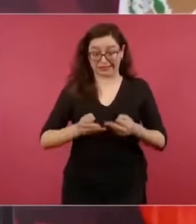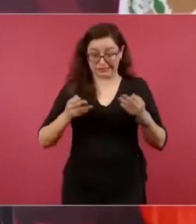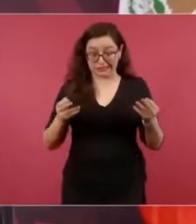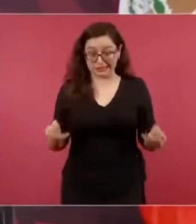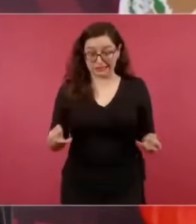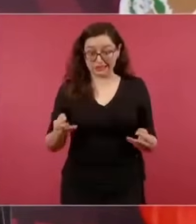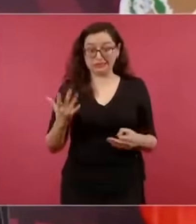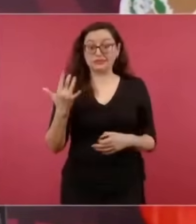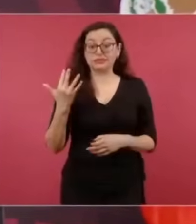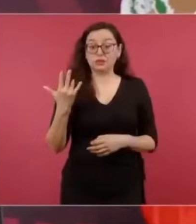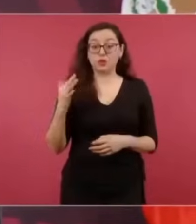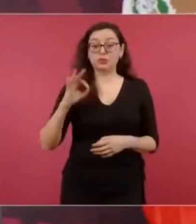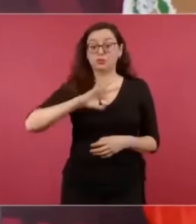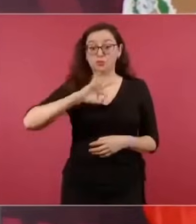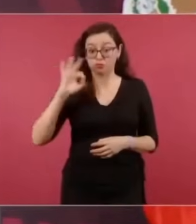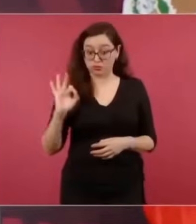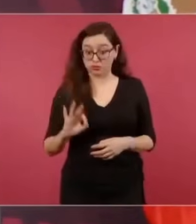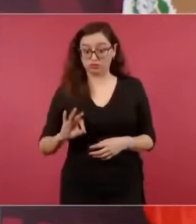sobre todo canadienses,